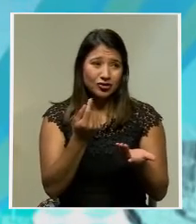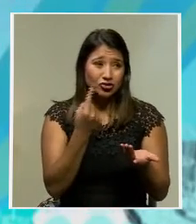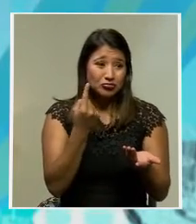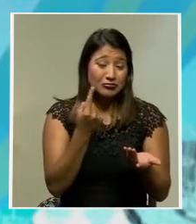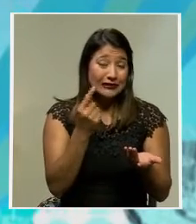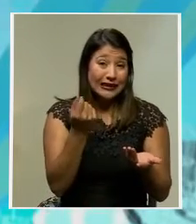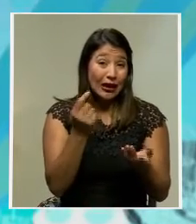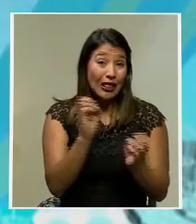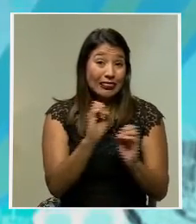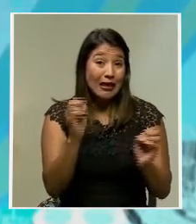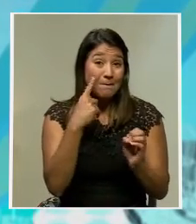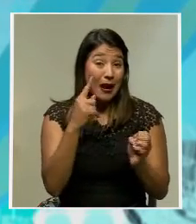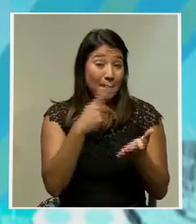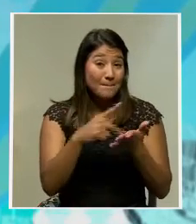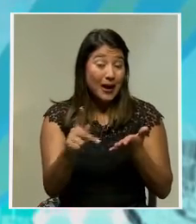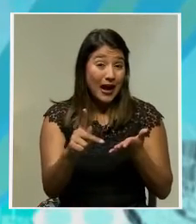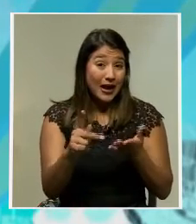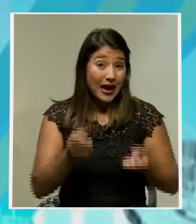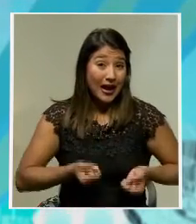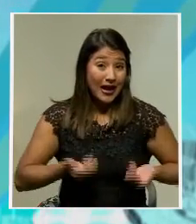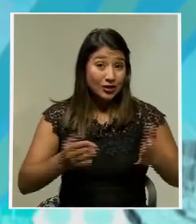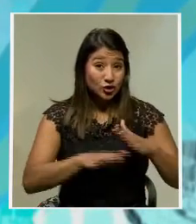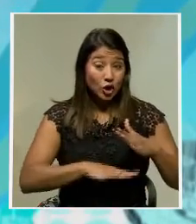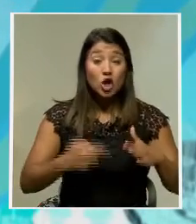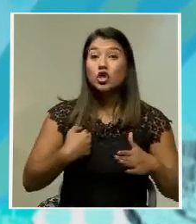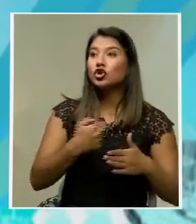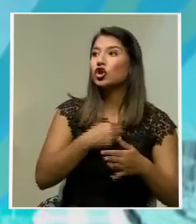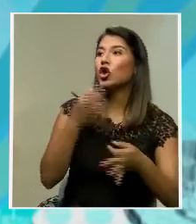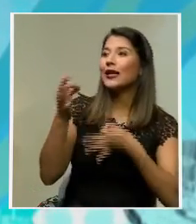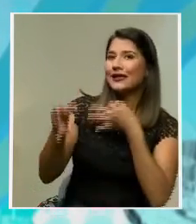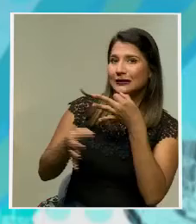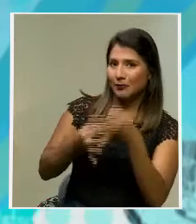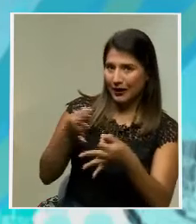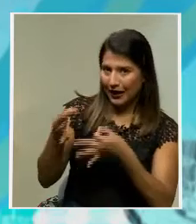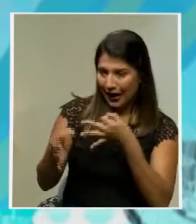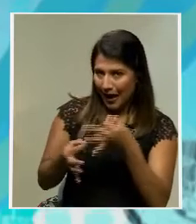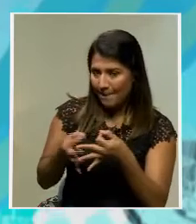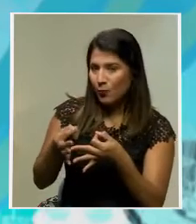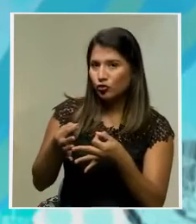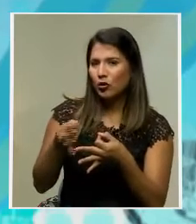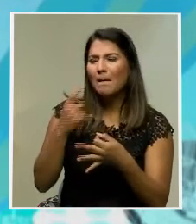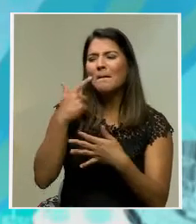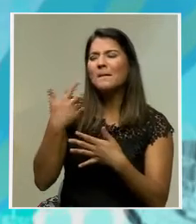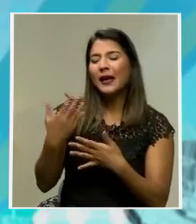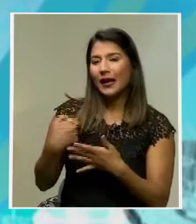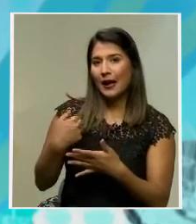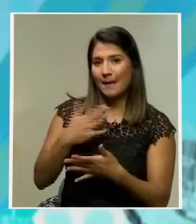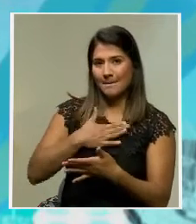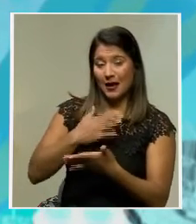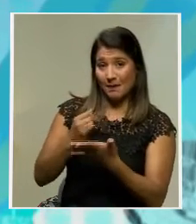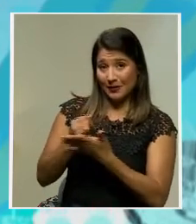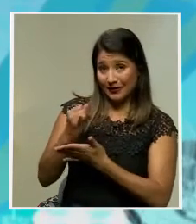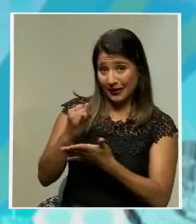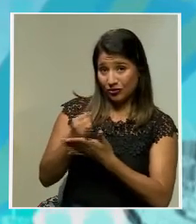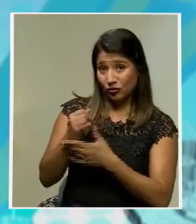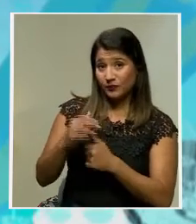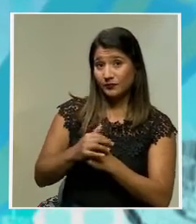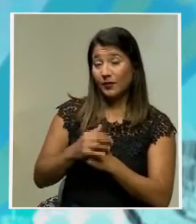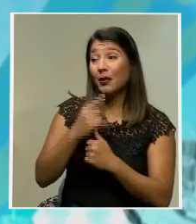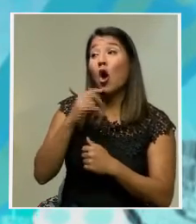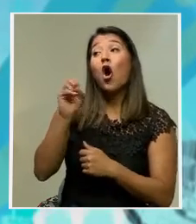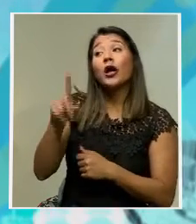hecho, cuando le explicamos a ella la intención del reportaje o los datos que íbamos a presentar, hasta en cierto momento dijo, bueno, mientras no me quiten